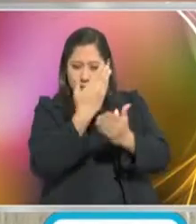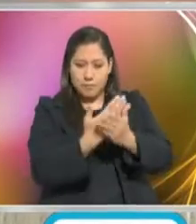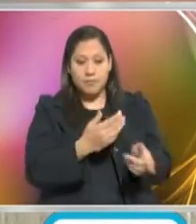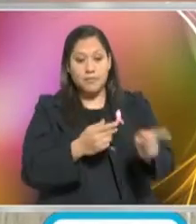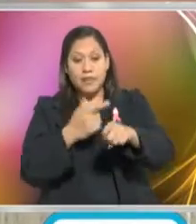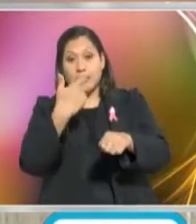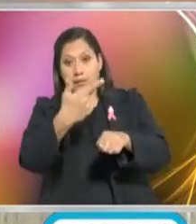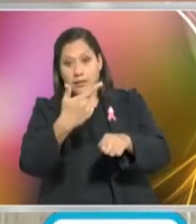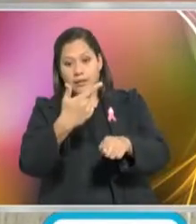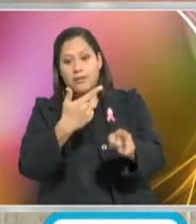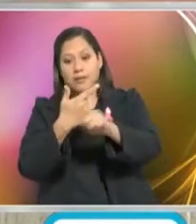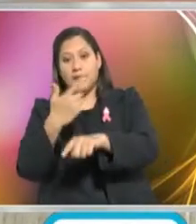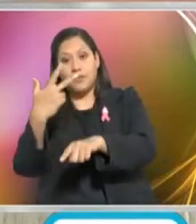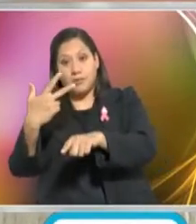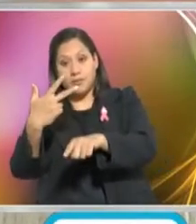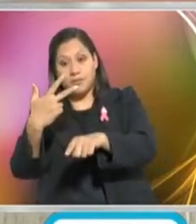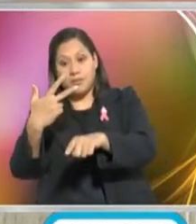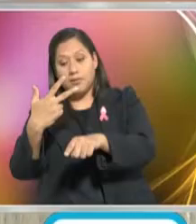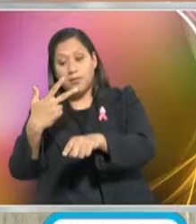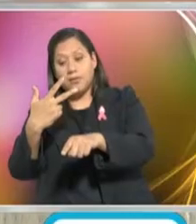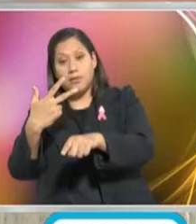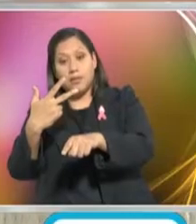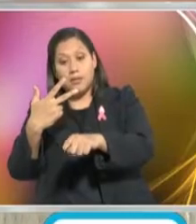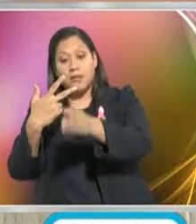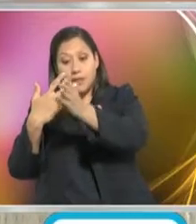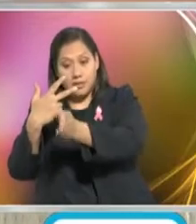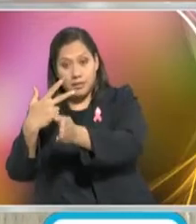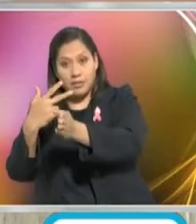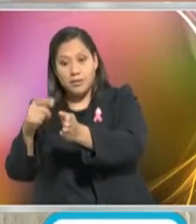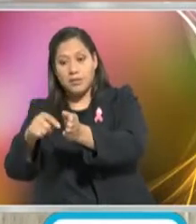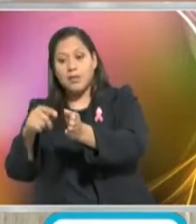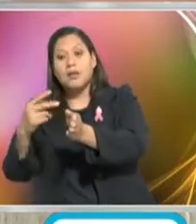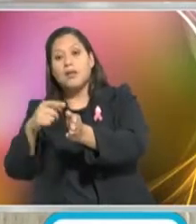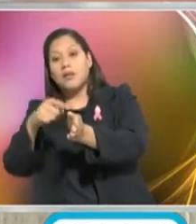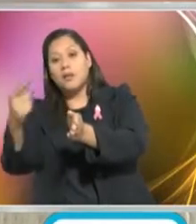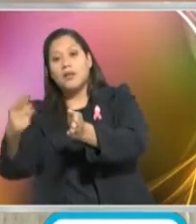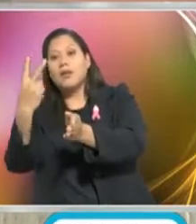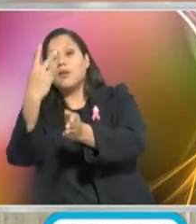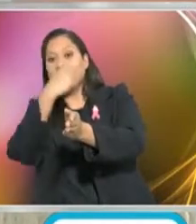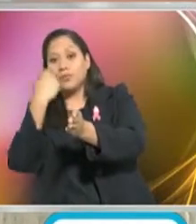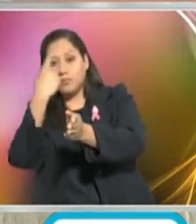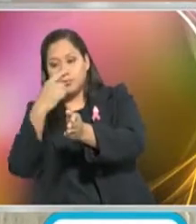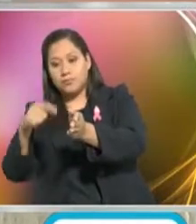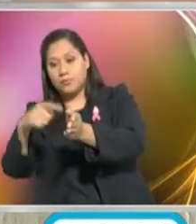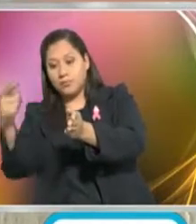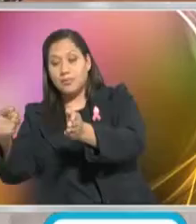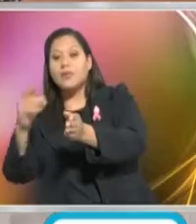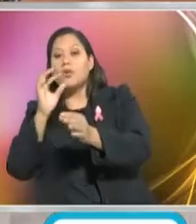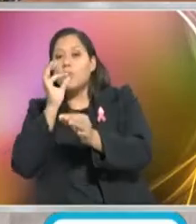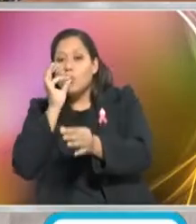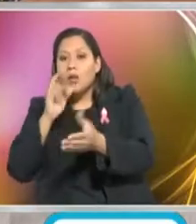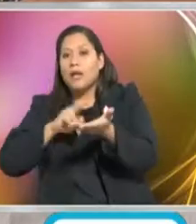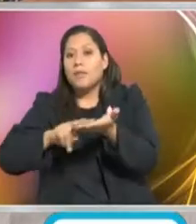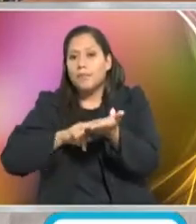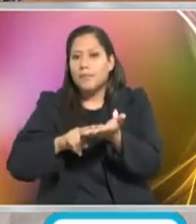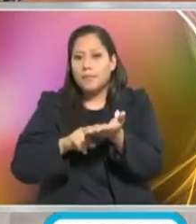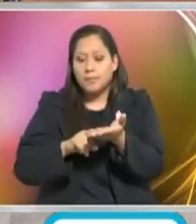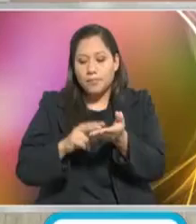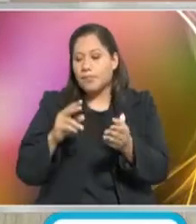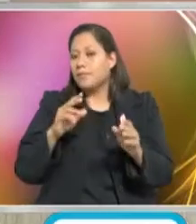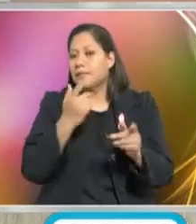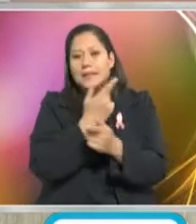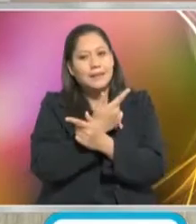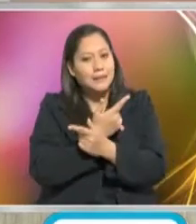de la mañana, 8 de la mañana y a partir de aquí vas a contar cada 2 horas. Entonces, Muy bien. un jugo verde, ¿qué le vamos a poner? El